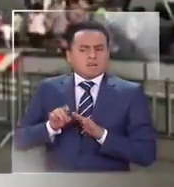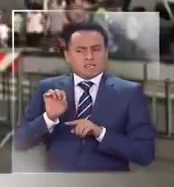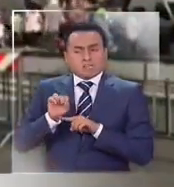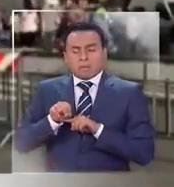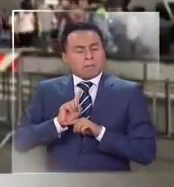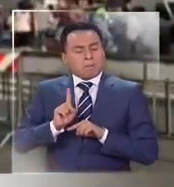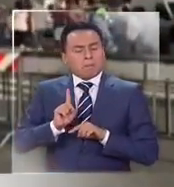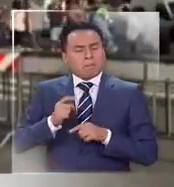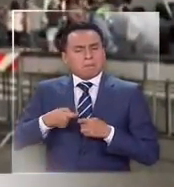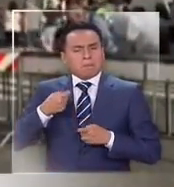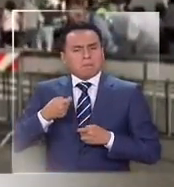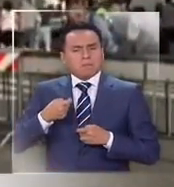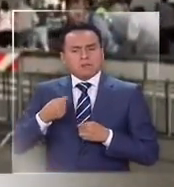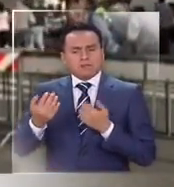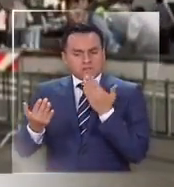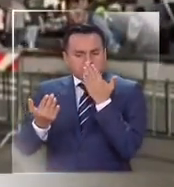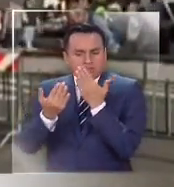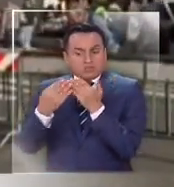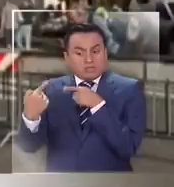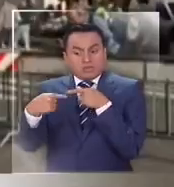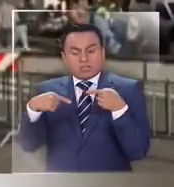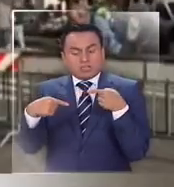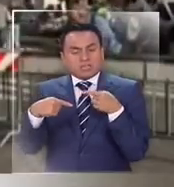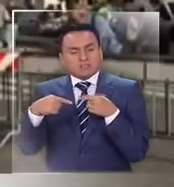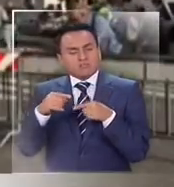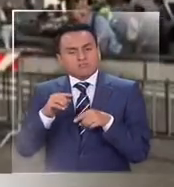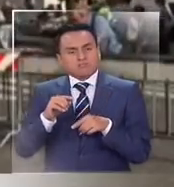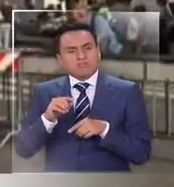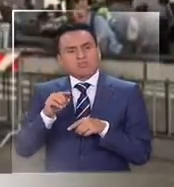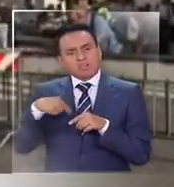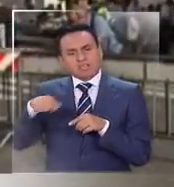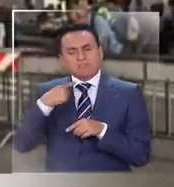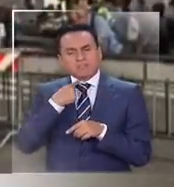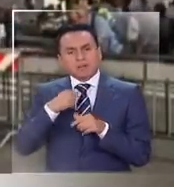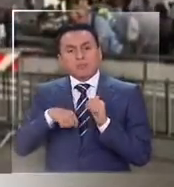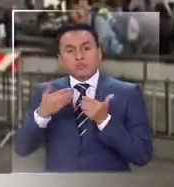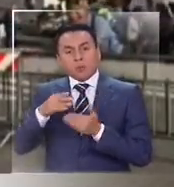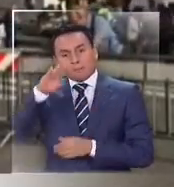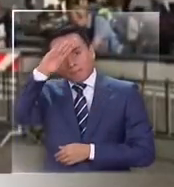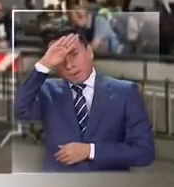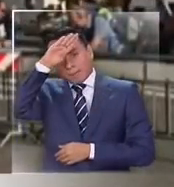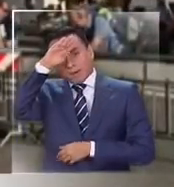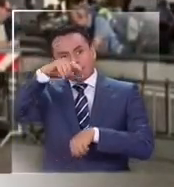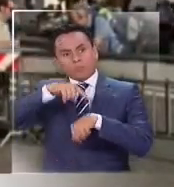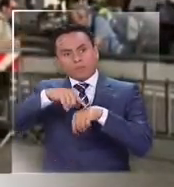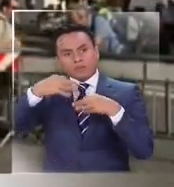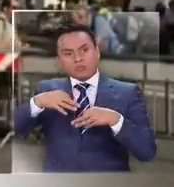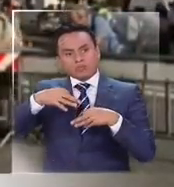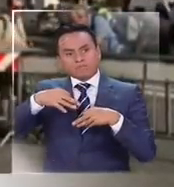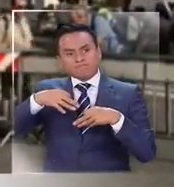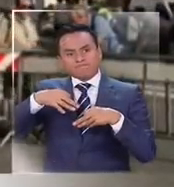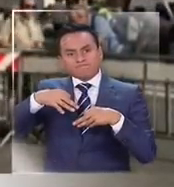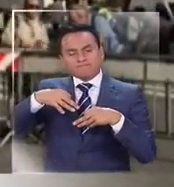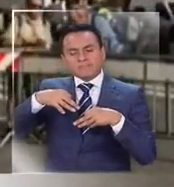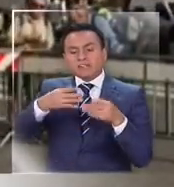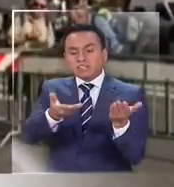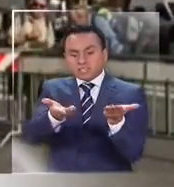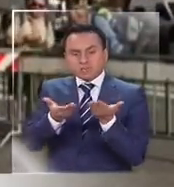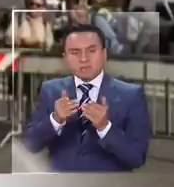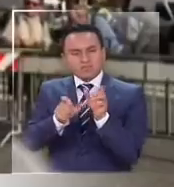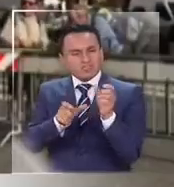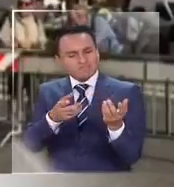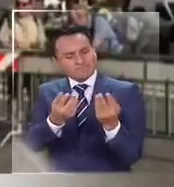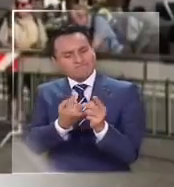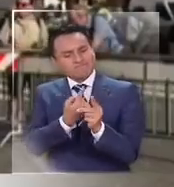aceptar una confrontación, un debate directo con estas víctimas. Por eso el Papa, en el momento que decide recibir a estas